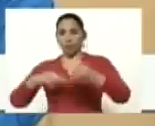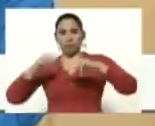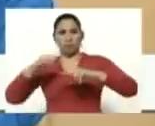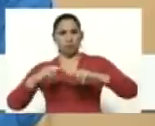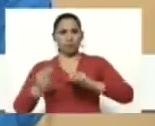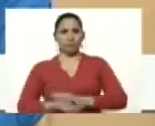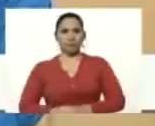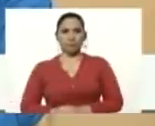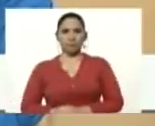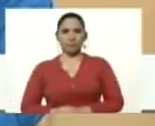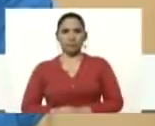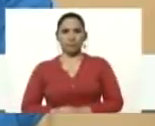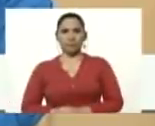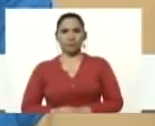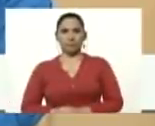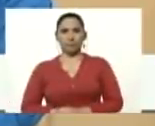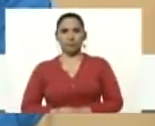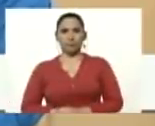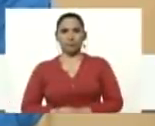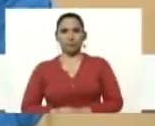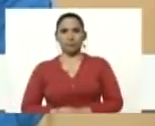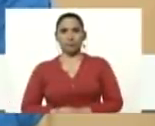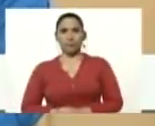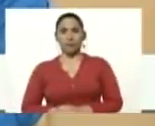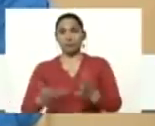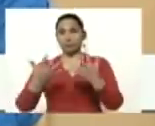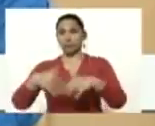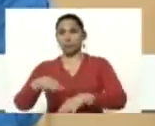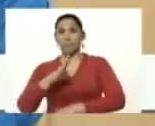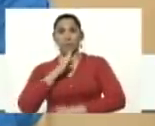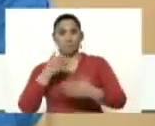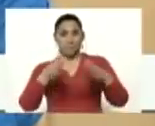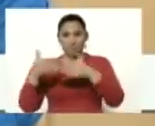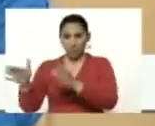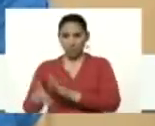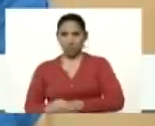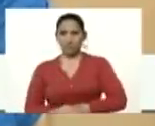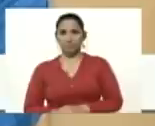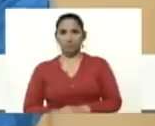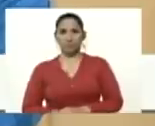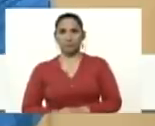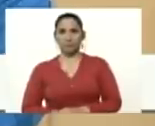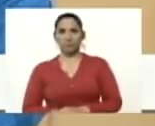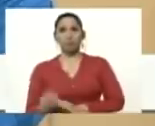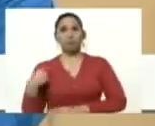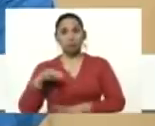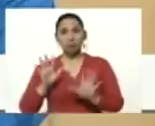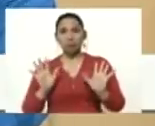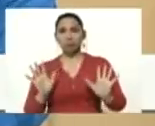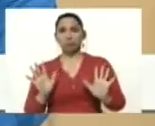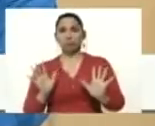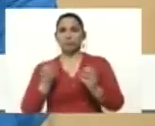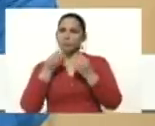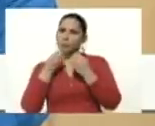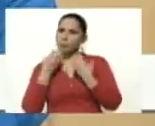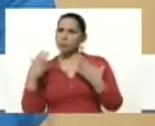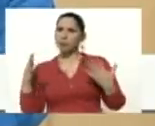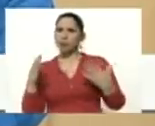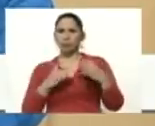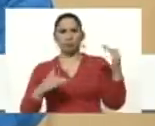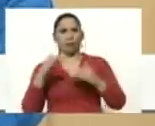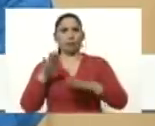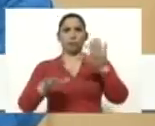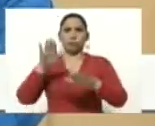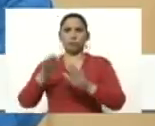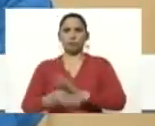construcción, de las agencias bancarias que abrieron, tuvieron de buena, alta y